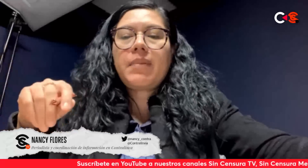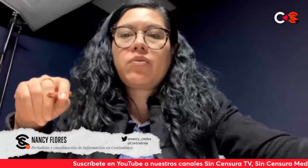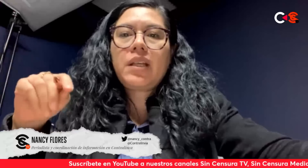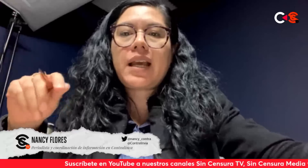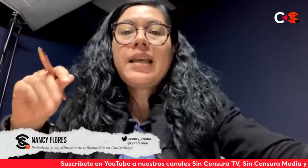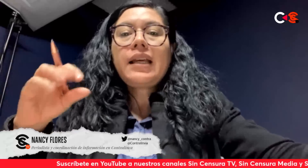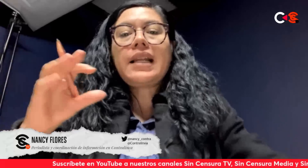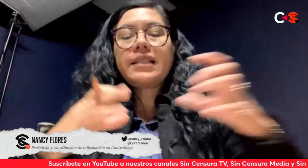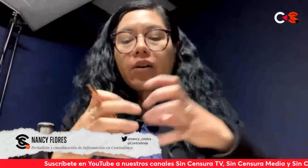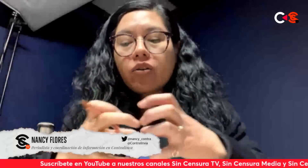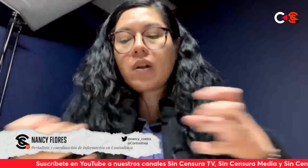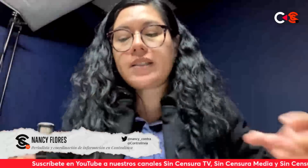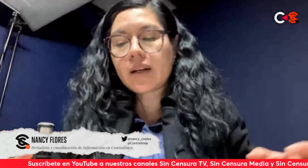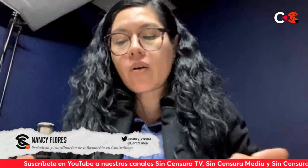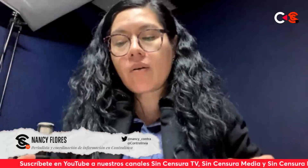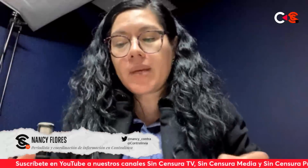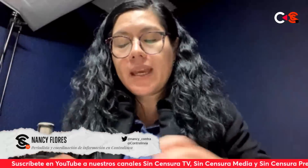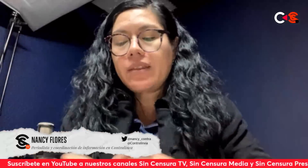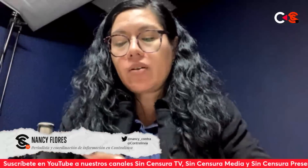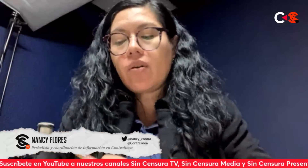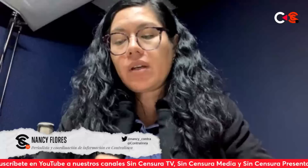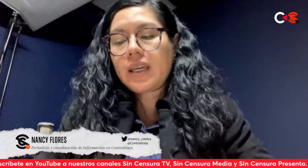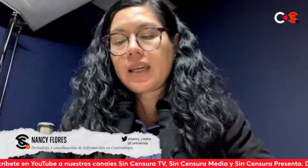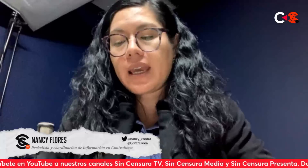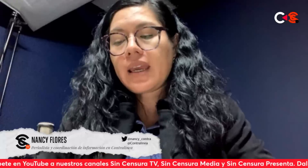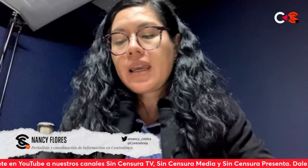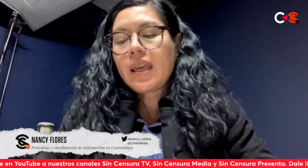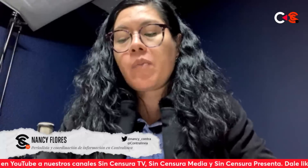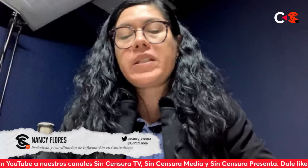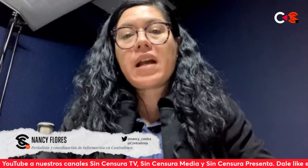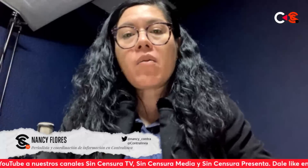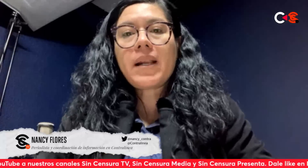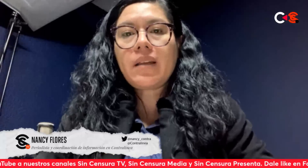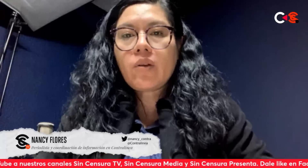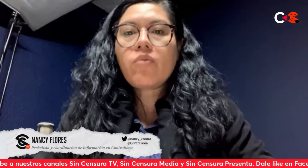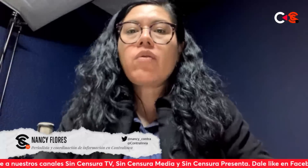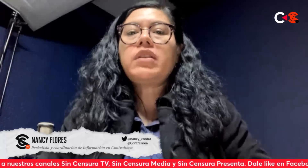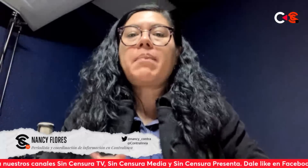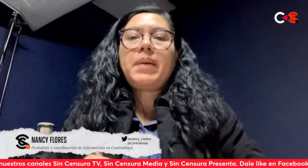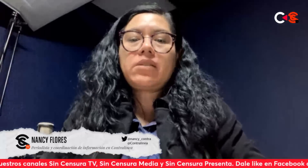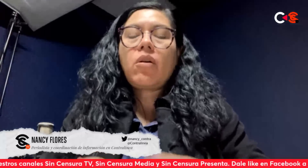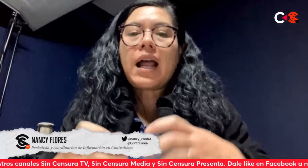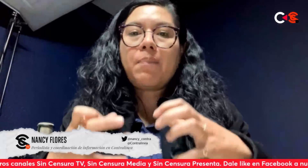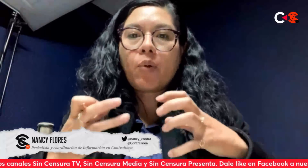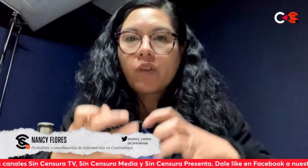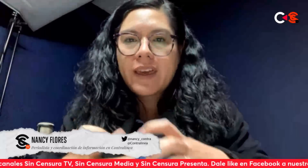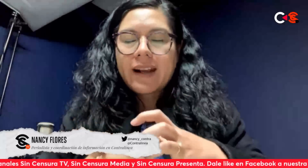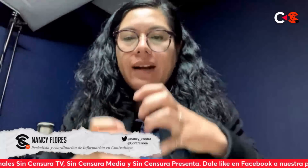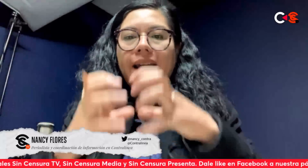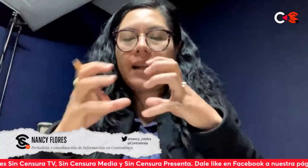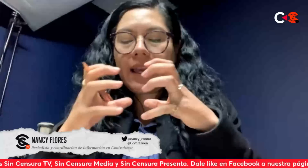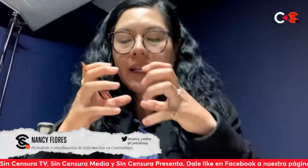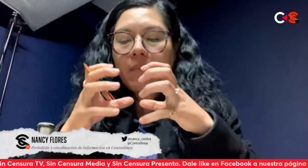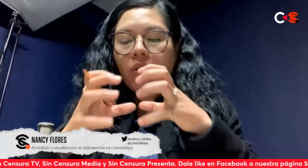conferencia matutina, que les ha roto el cerco mediático y que pues se ha convertido en un contrapeso al